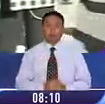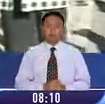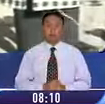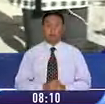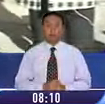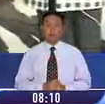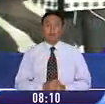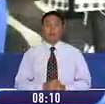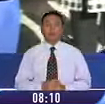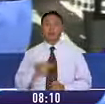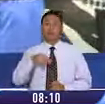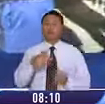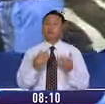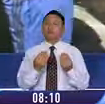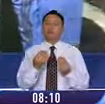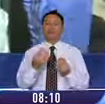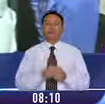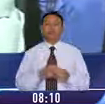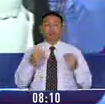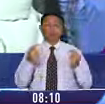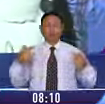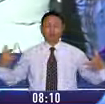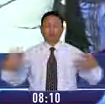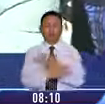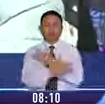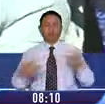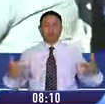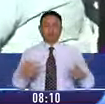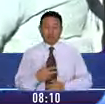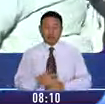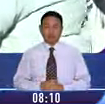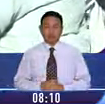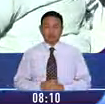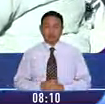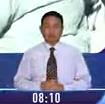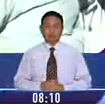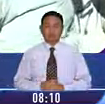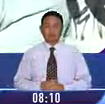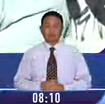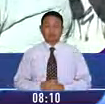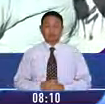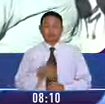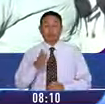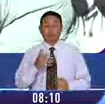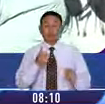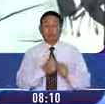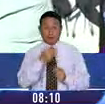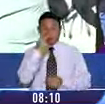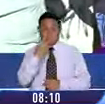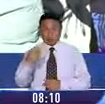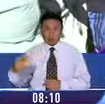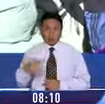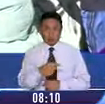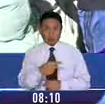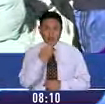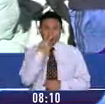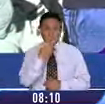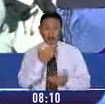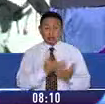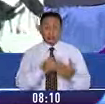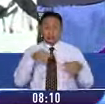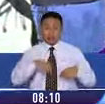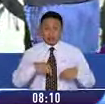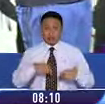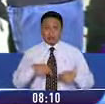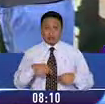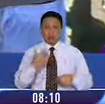acá. Es a full, es velocidad sin miedo. Y a mí me han de pasar y ver, y ahí pueden constatar cómo es lo que